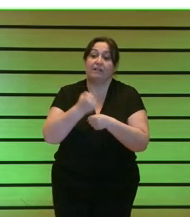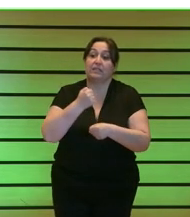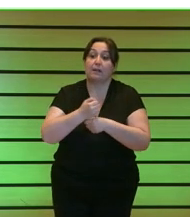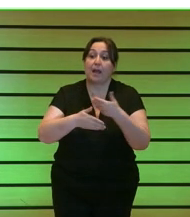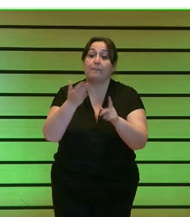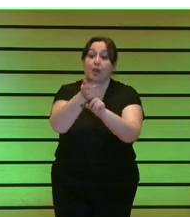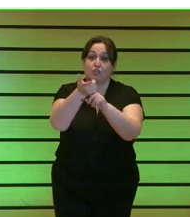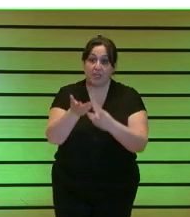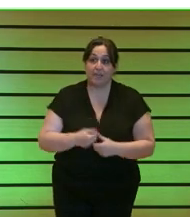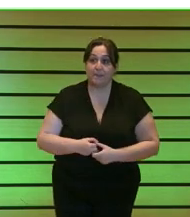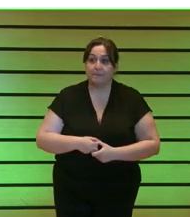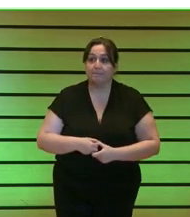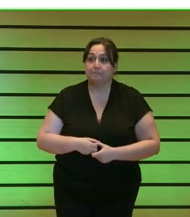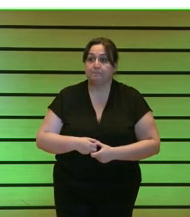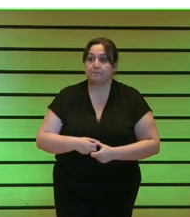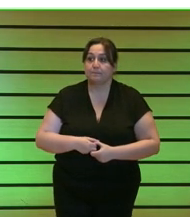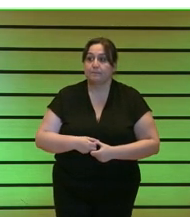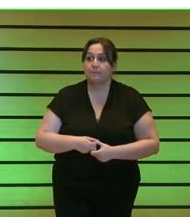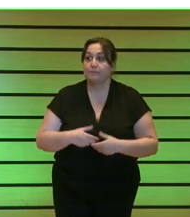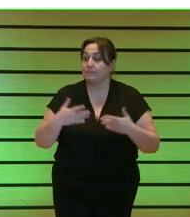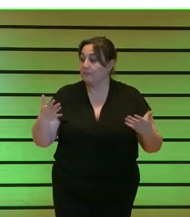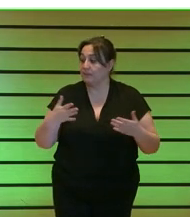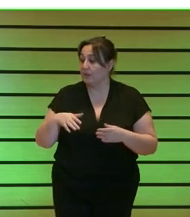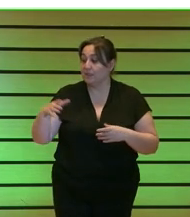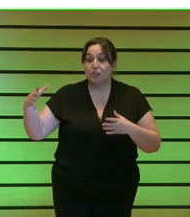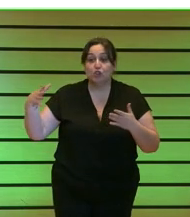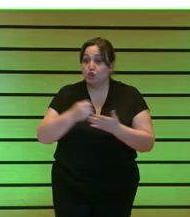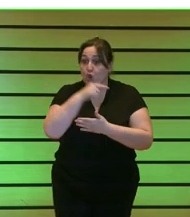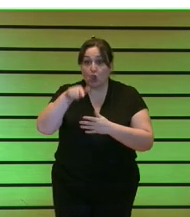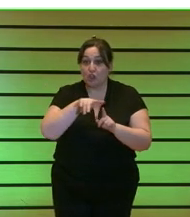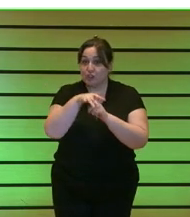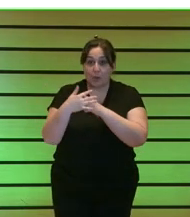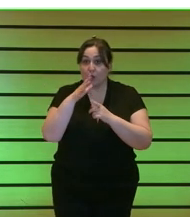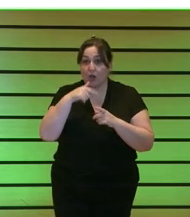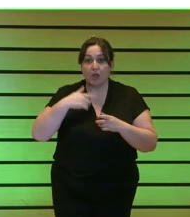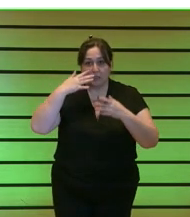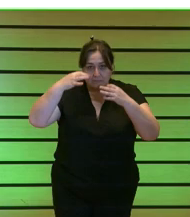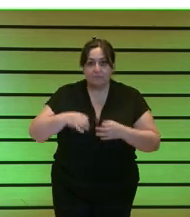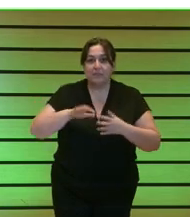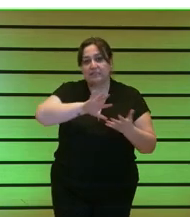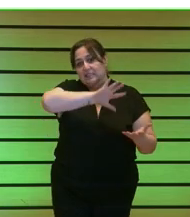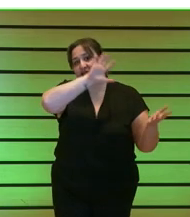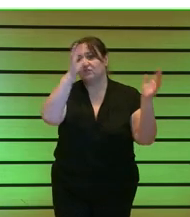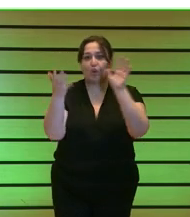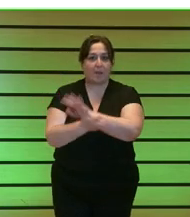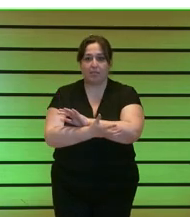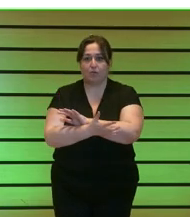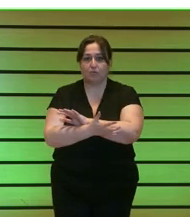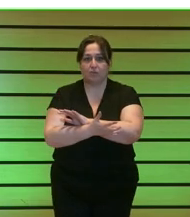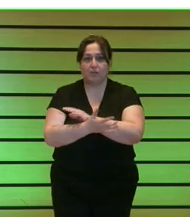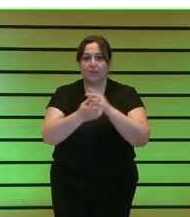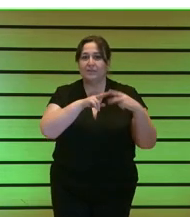Y bueno pues aquí todo esto está transformando realmente la realidad y hay múltiples